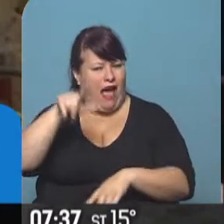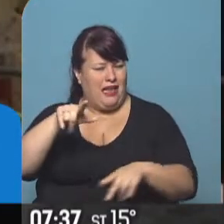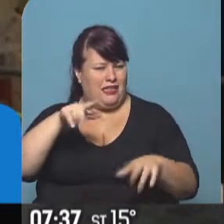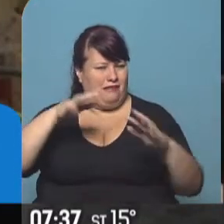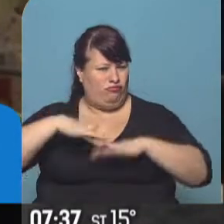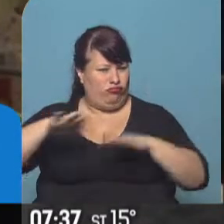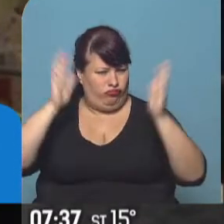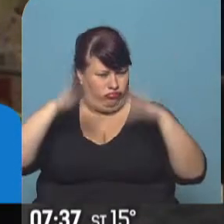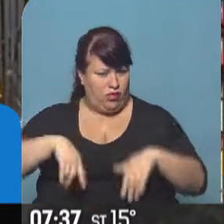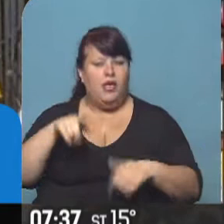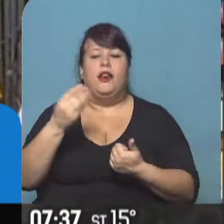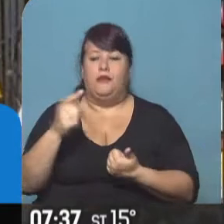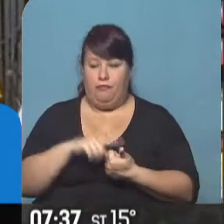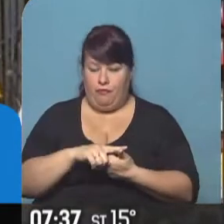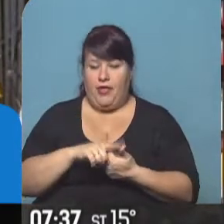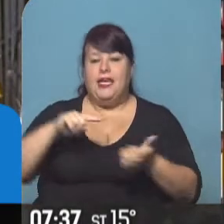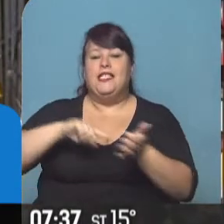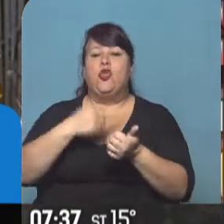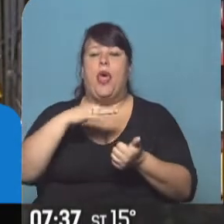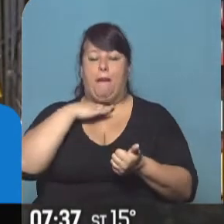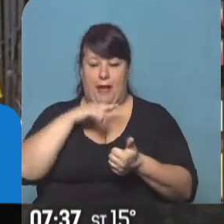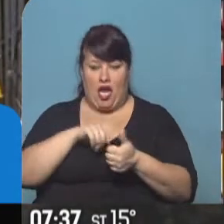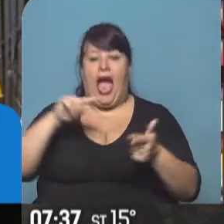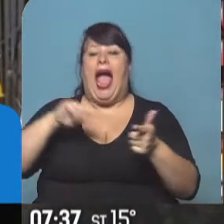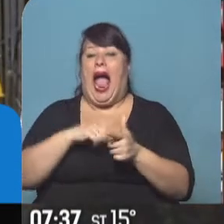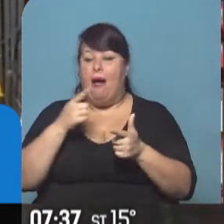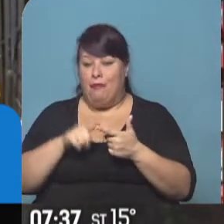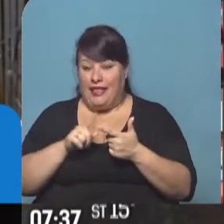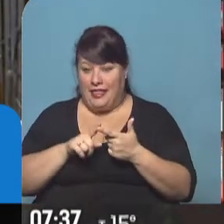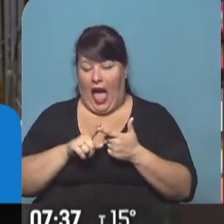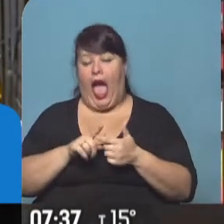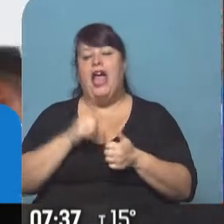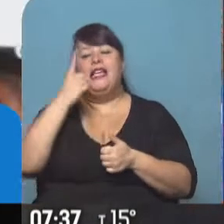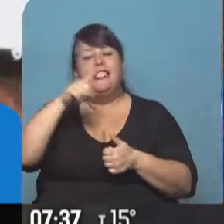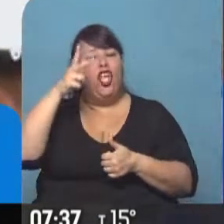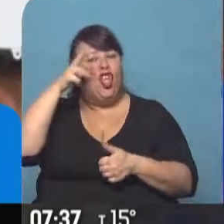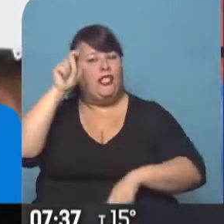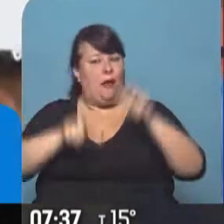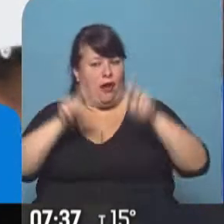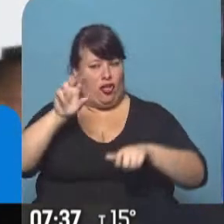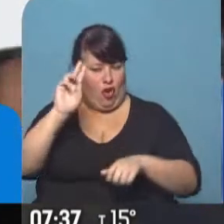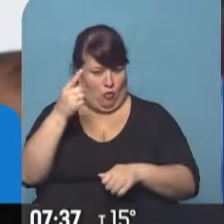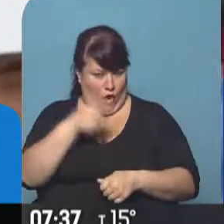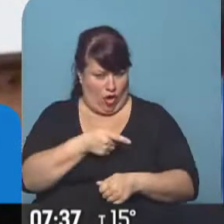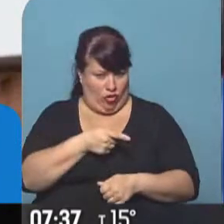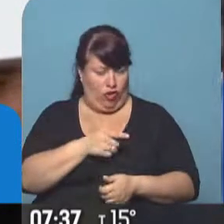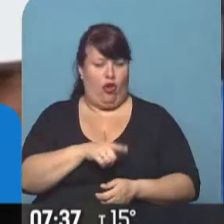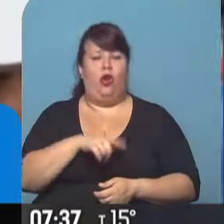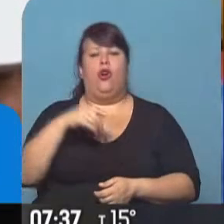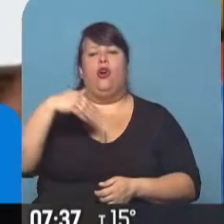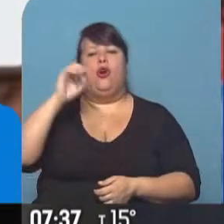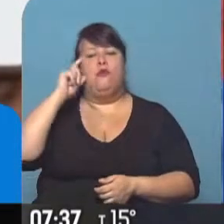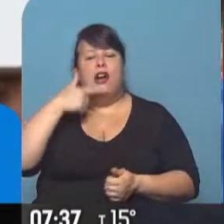afectadas. Esto es, Ciudad de México, la capital, con unas 180 personas fallecidas, Morelos